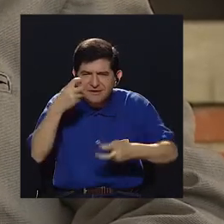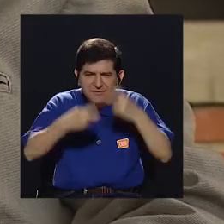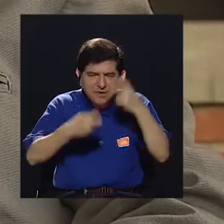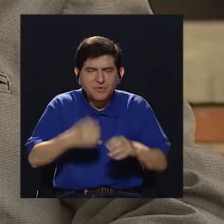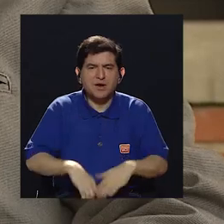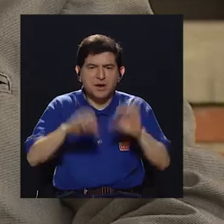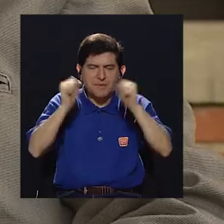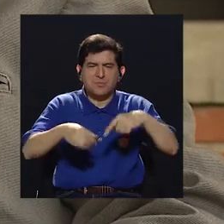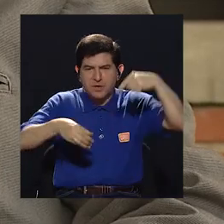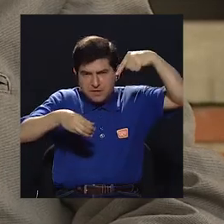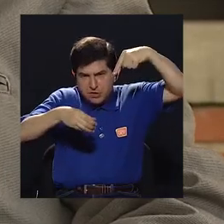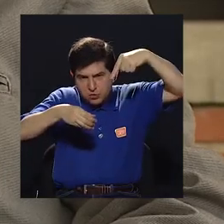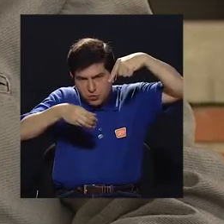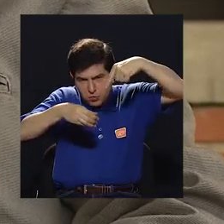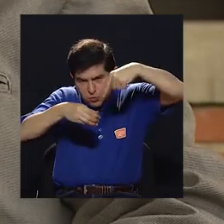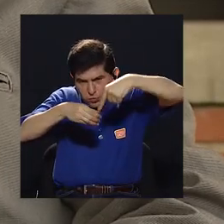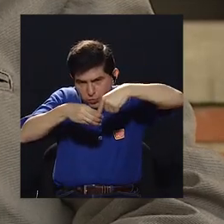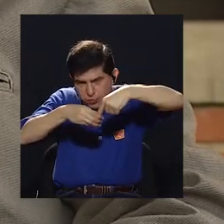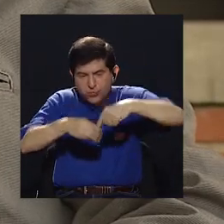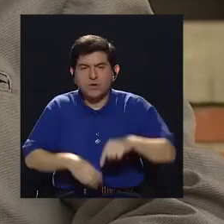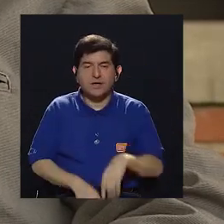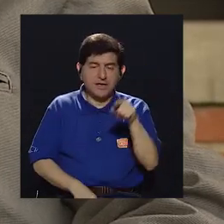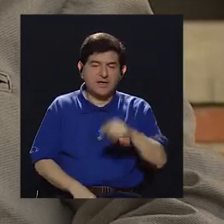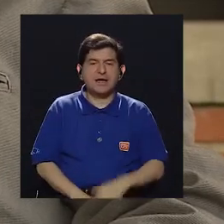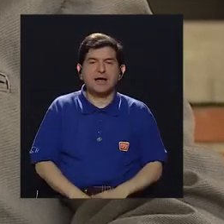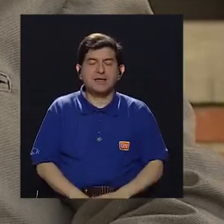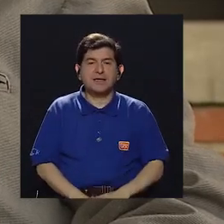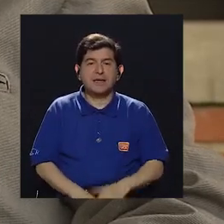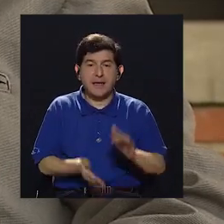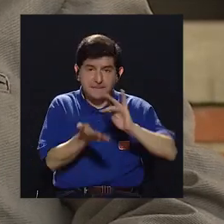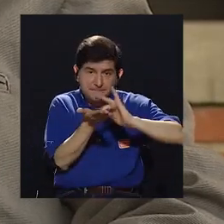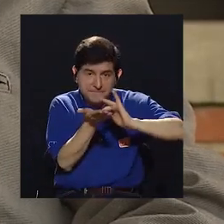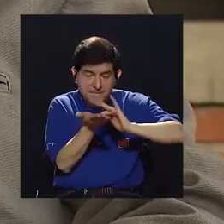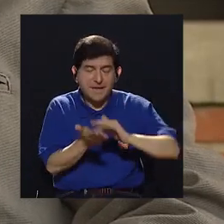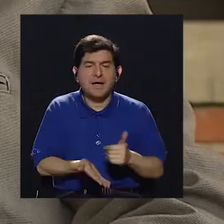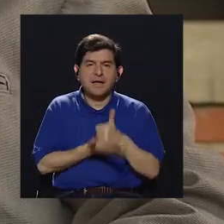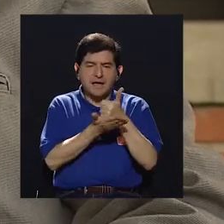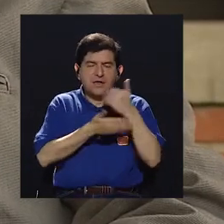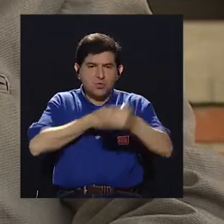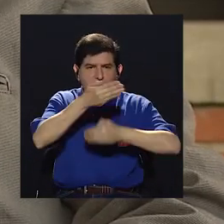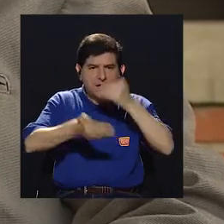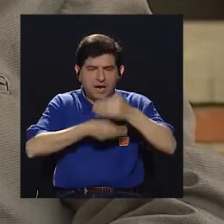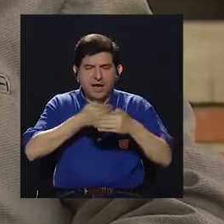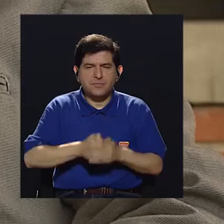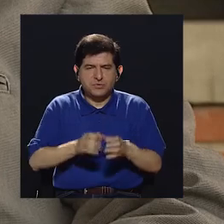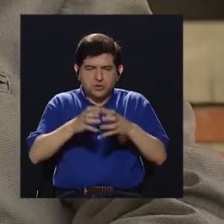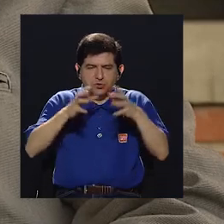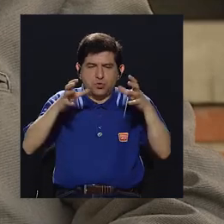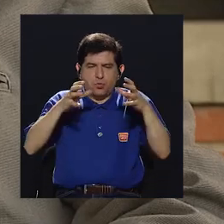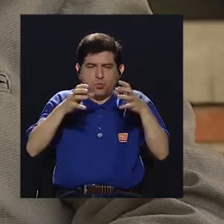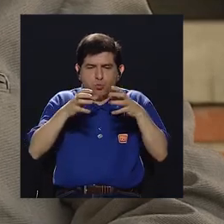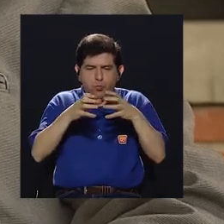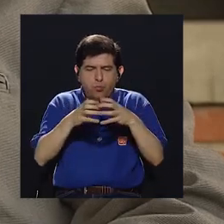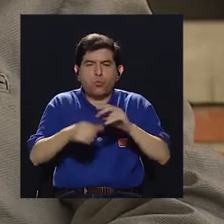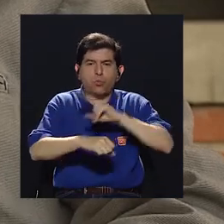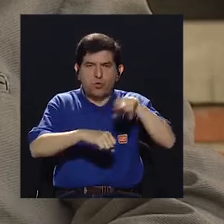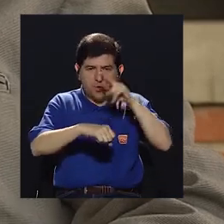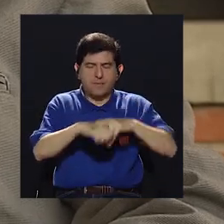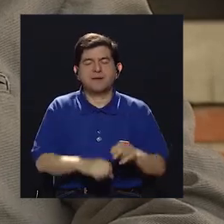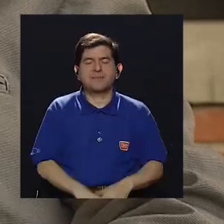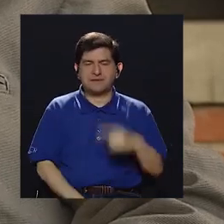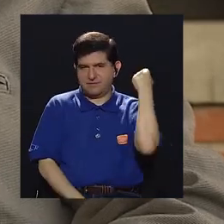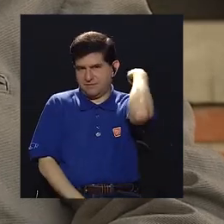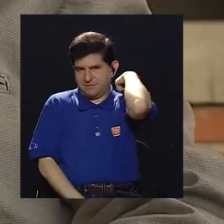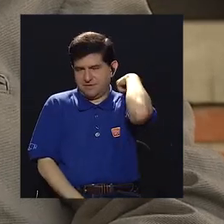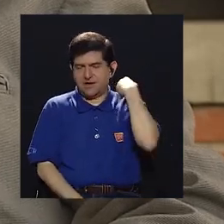está el problema, pues llegas con algunas agujas y las agujas vos depositas medicamentos que controlan el proceso inflamatorio. Por ejemplo, eso lo hacemos muy frecuente